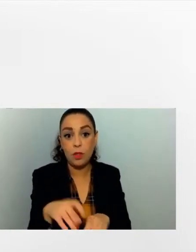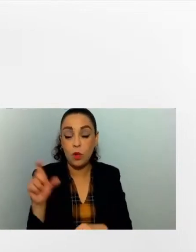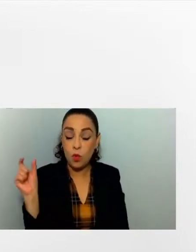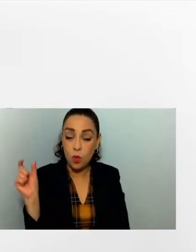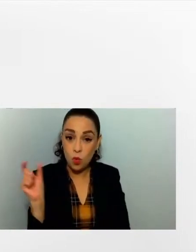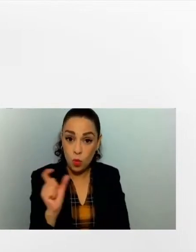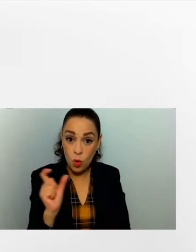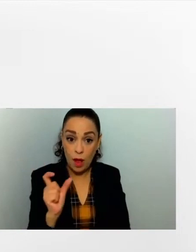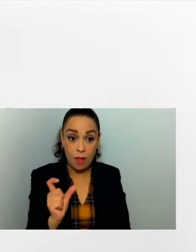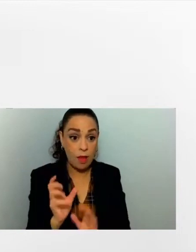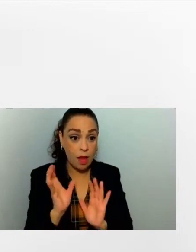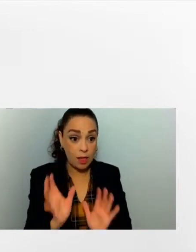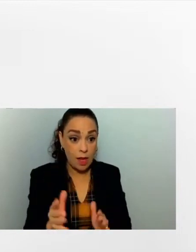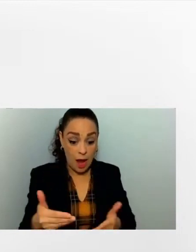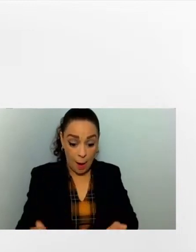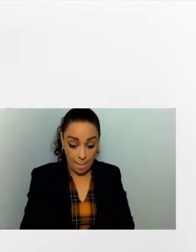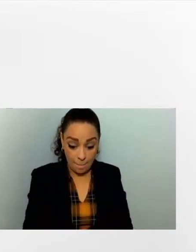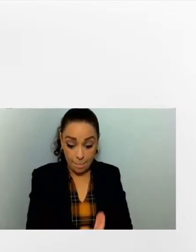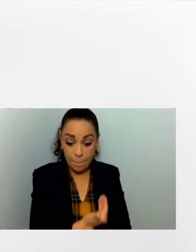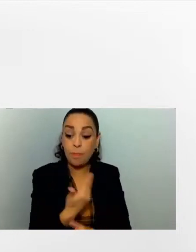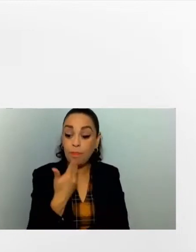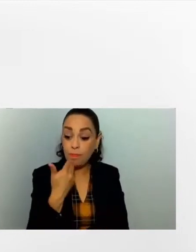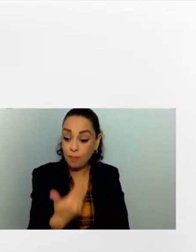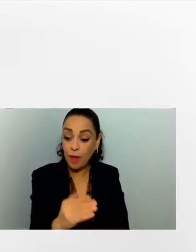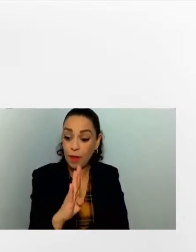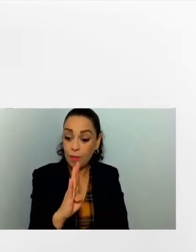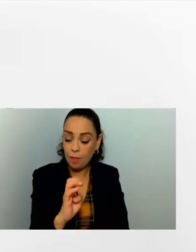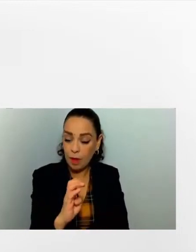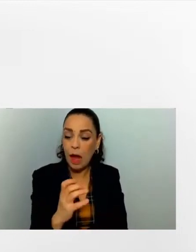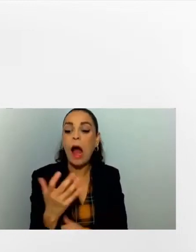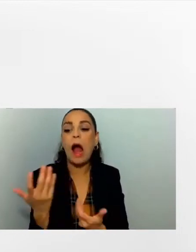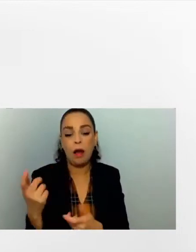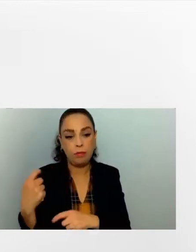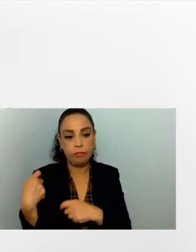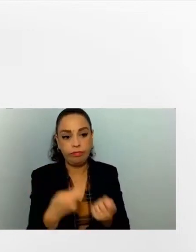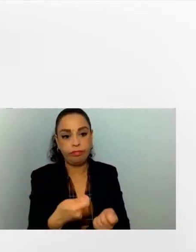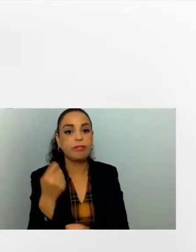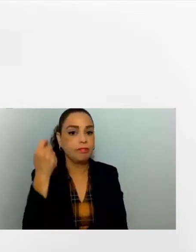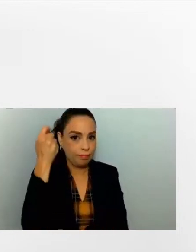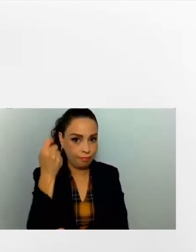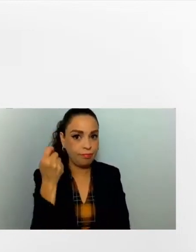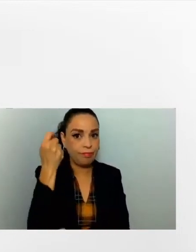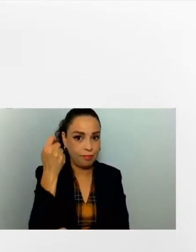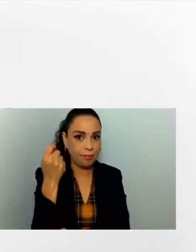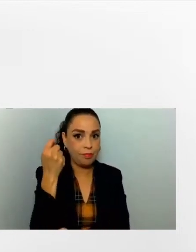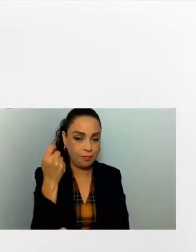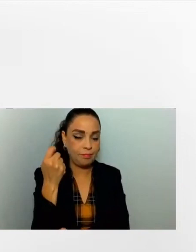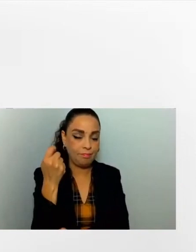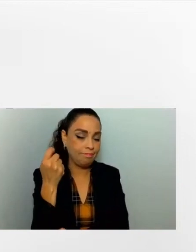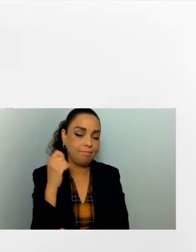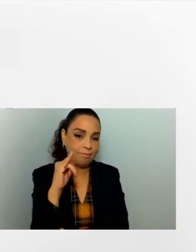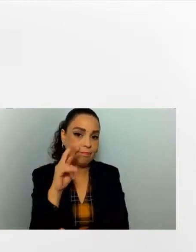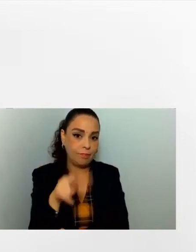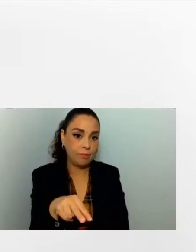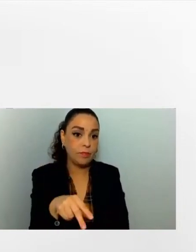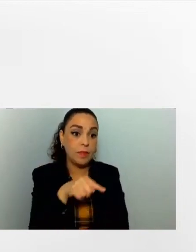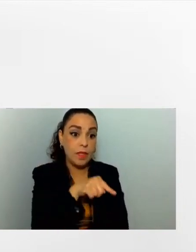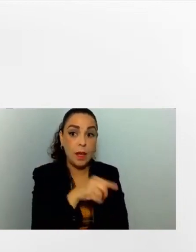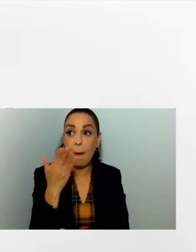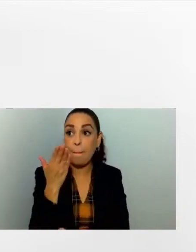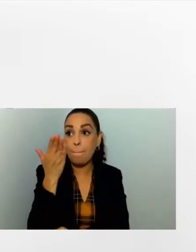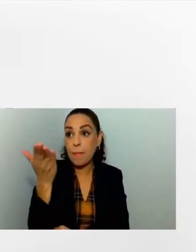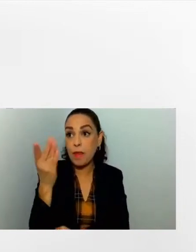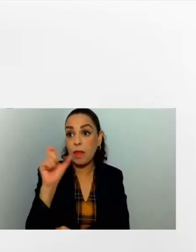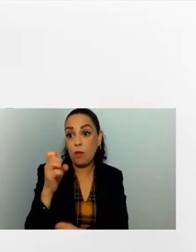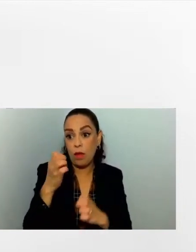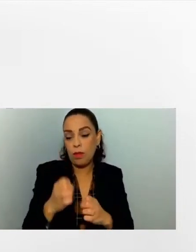acredite que el menor nació viable, etcétera, pues se le fijen unos alimentos, porque es entendible que ella lo pidió en el momento del embarazo, pero pues